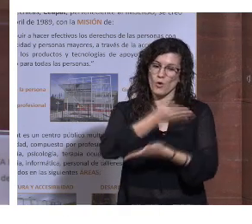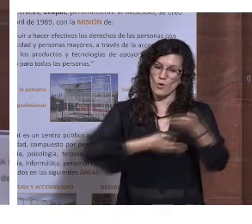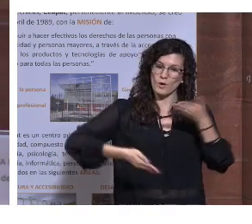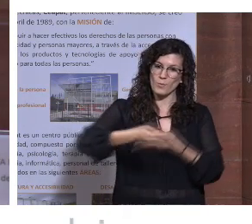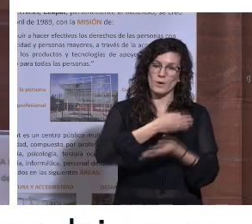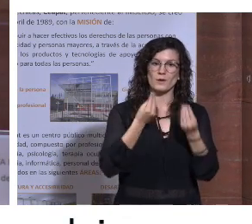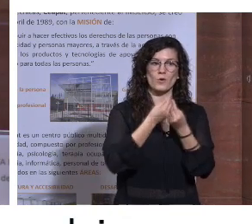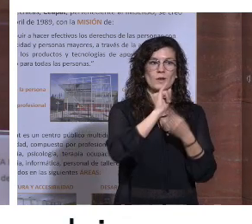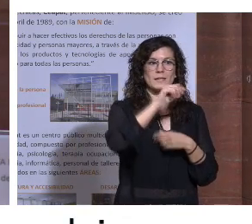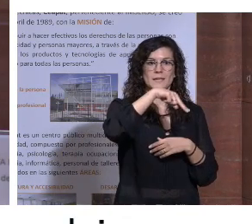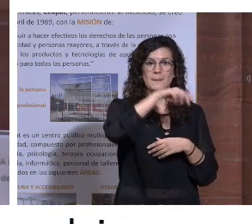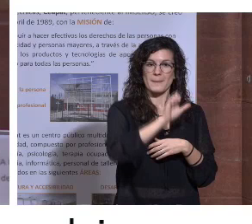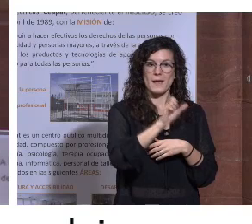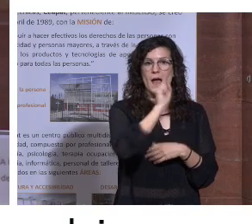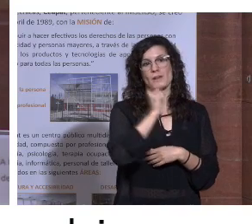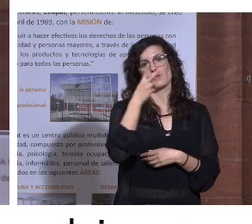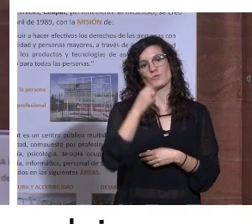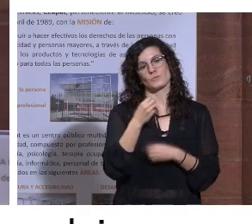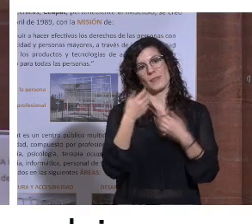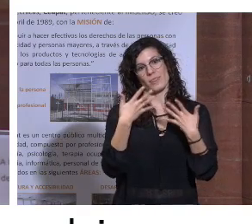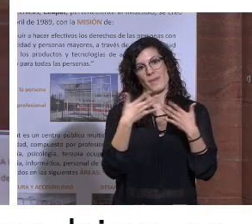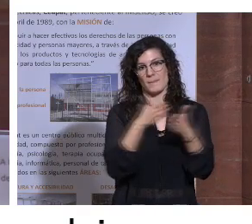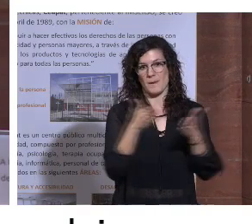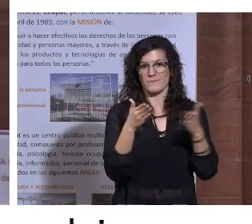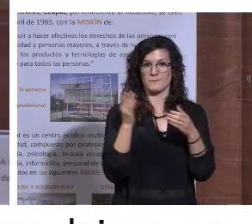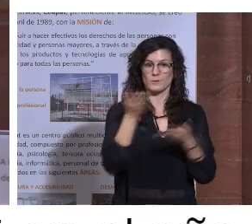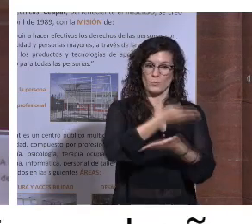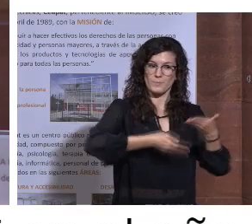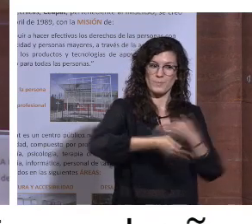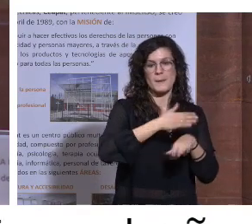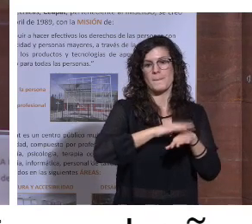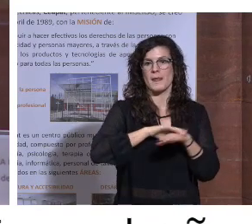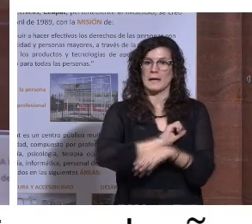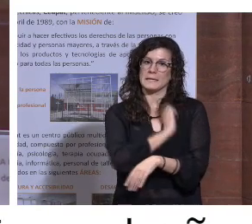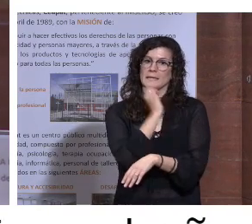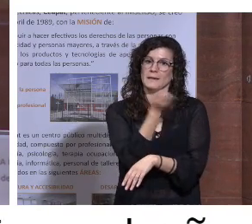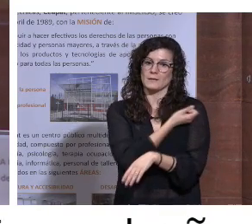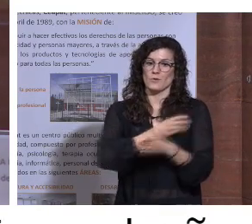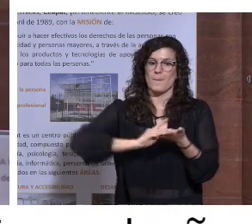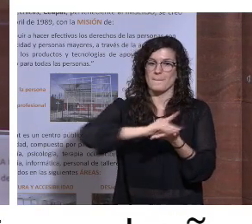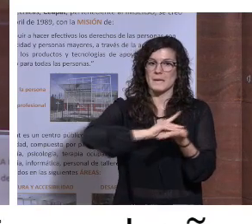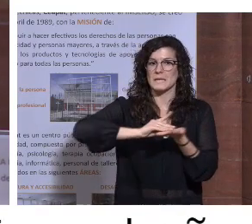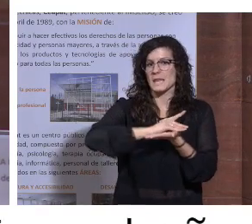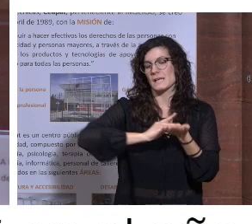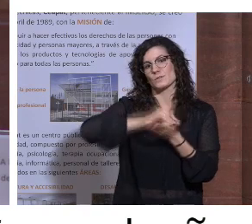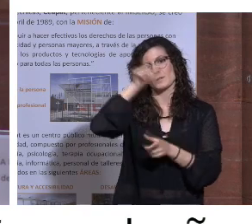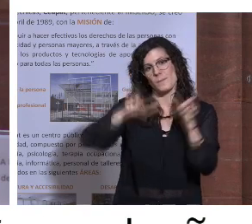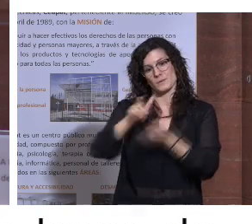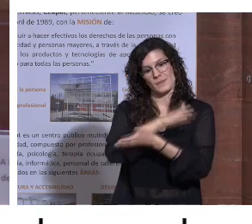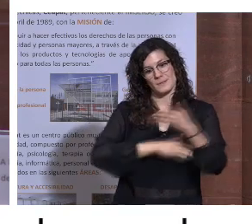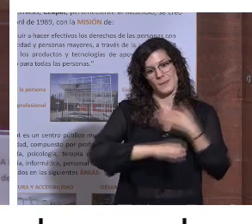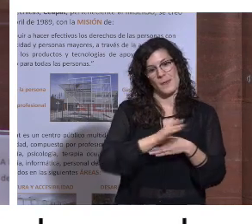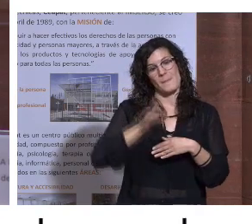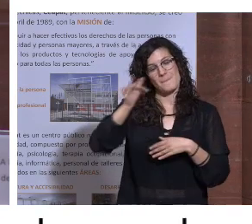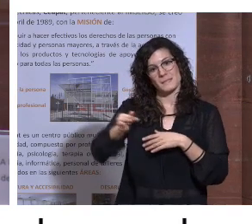año 2010 para que los registros de la base de datos estatal de personas con discapacidad y la encuesta de